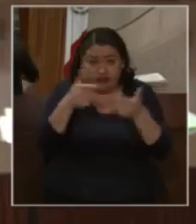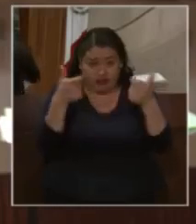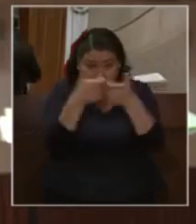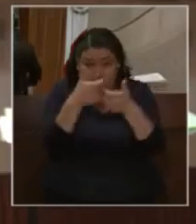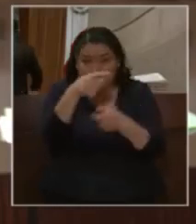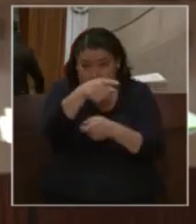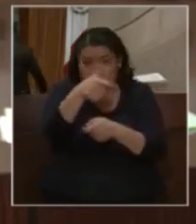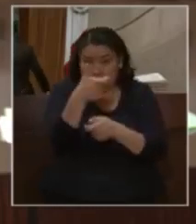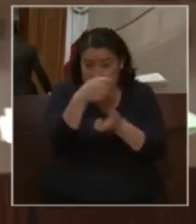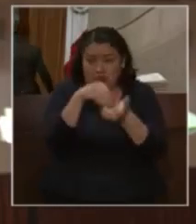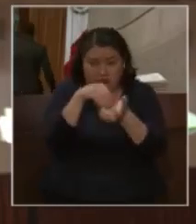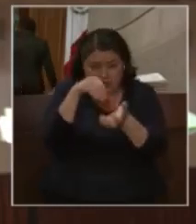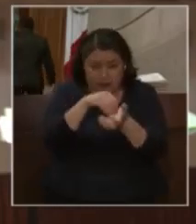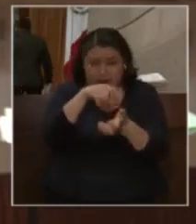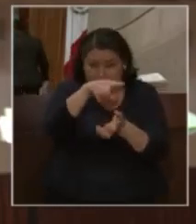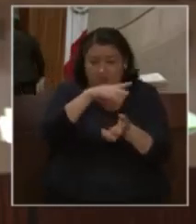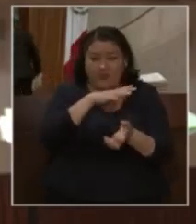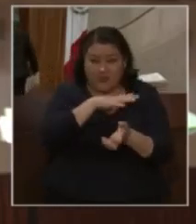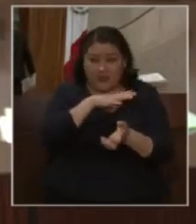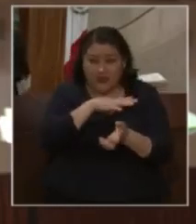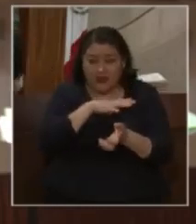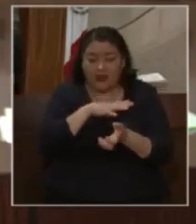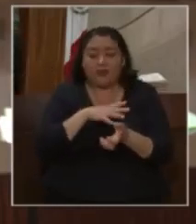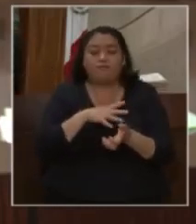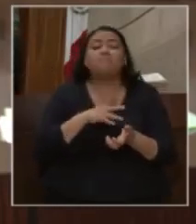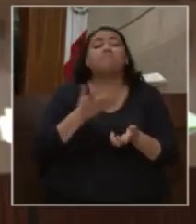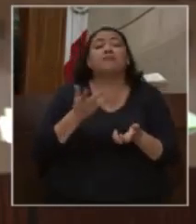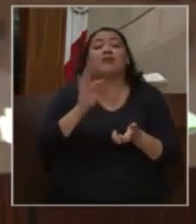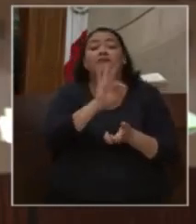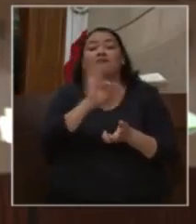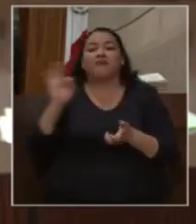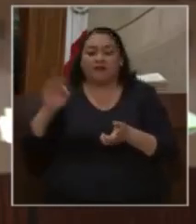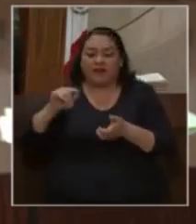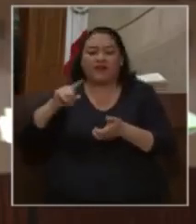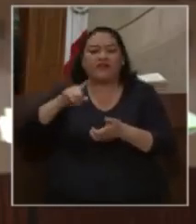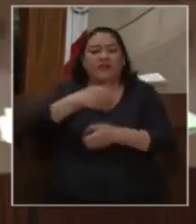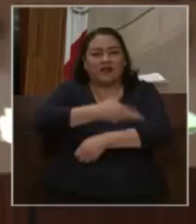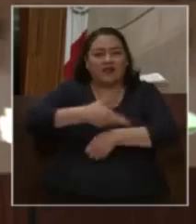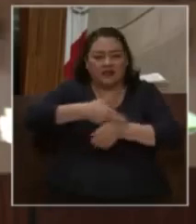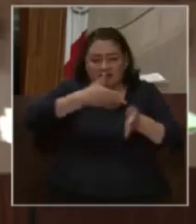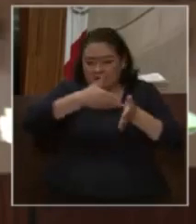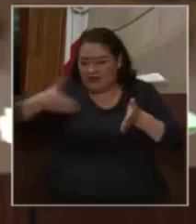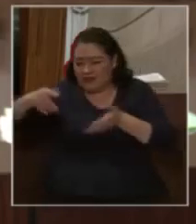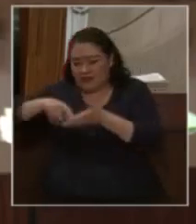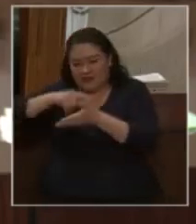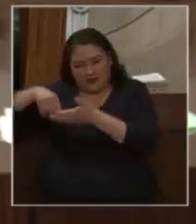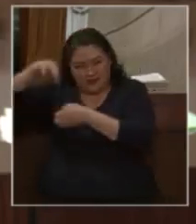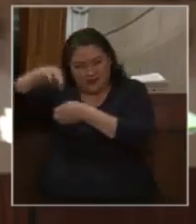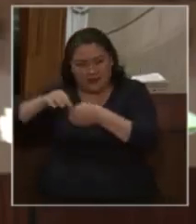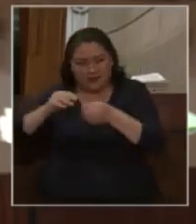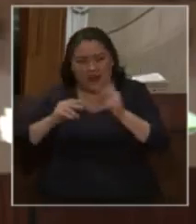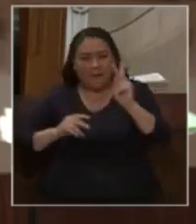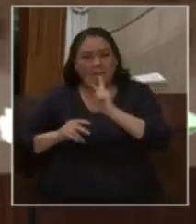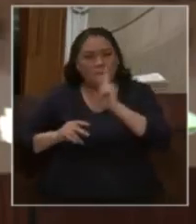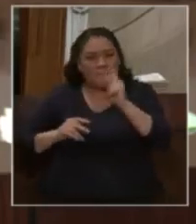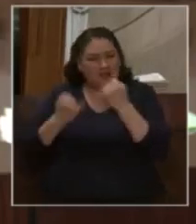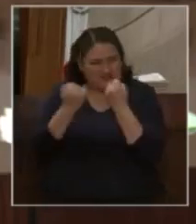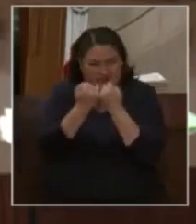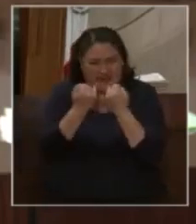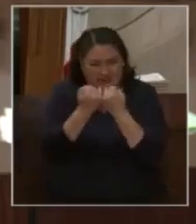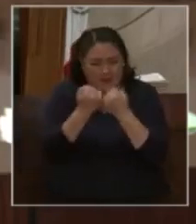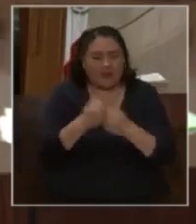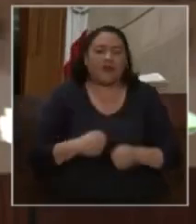teniendo vigencia, con el proceso electoral. Y aquí creo que nos